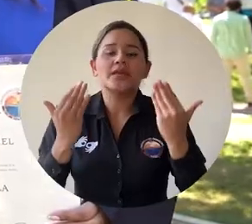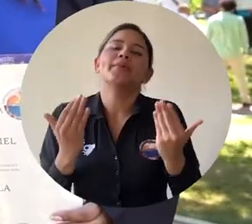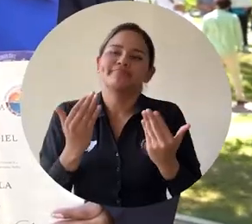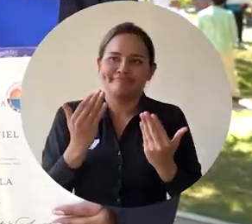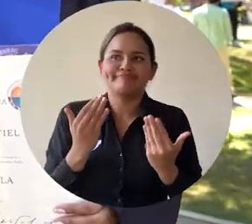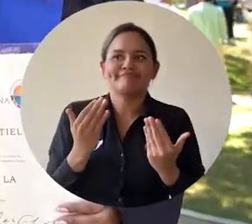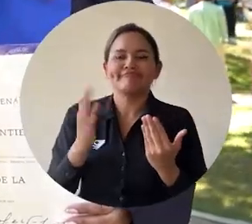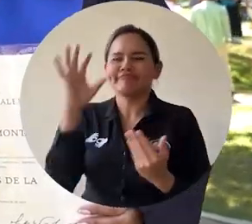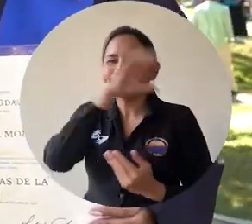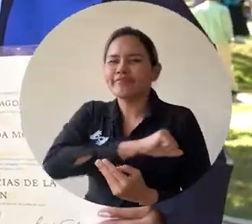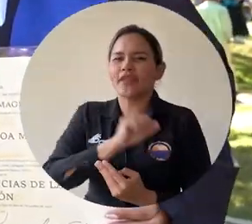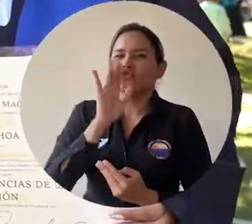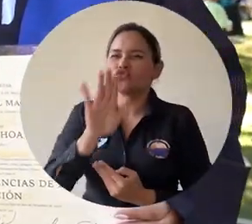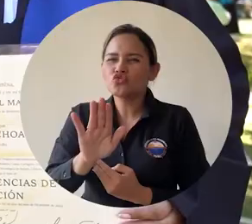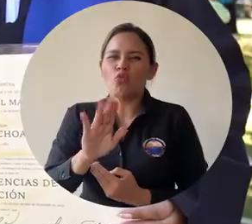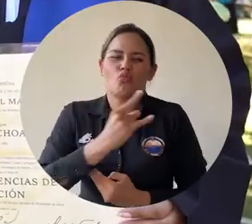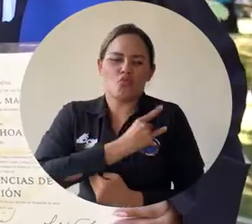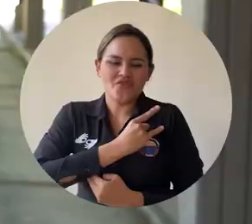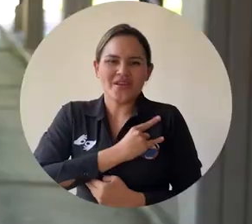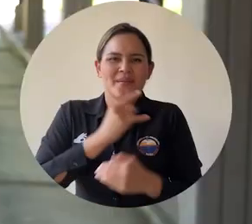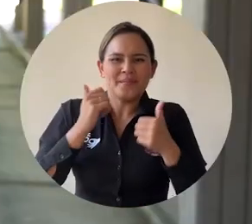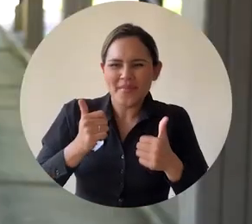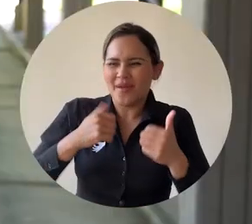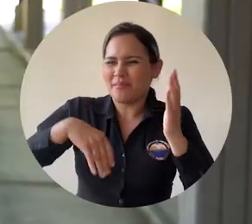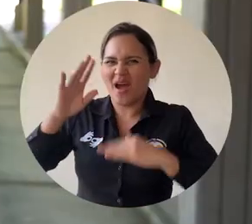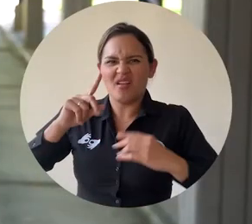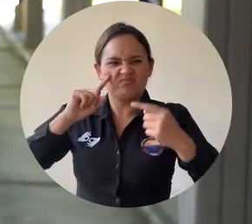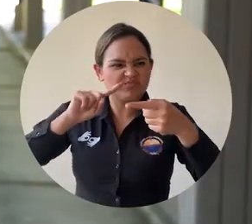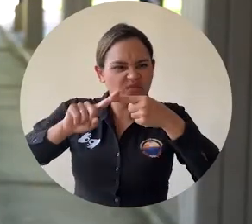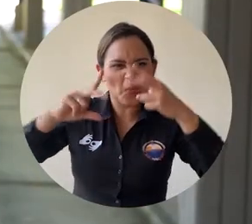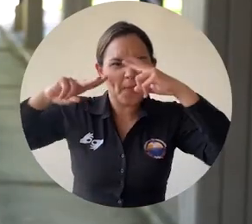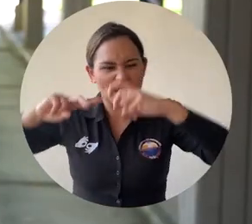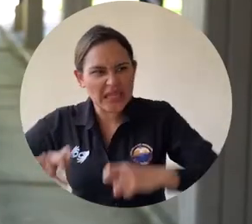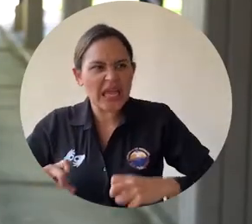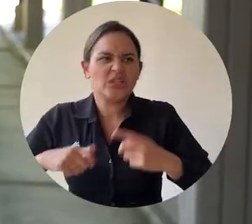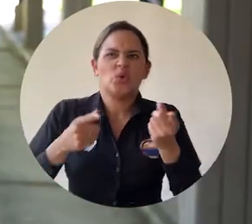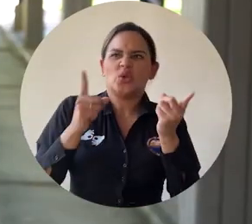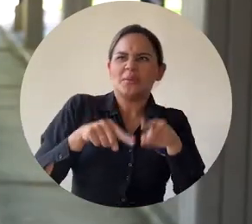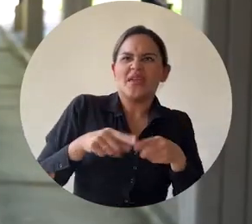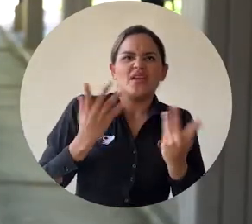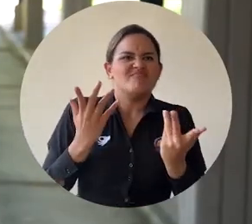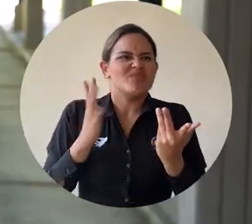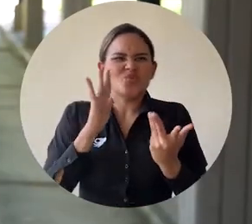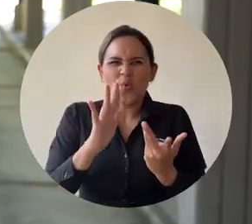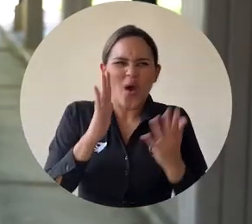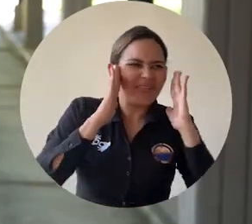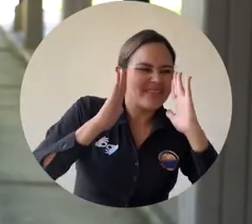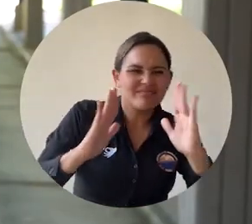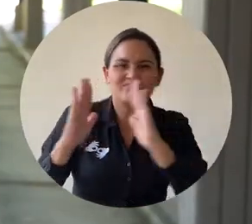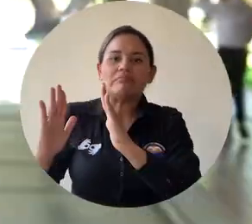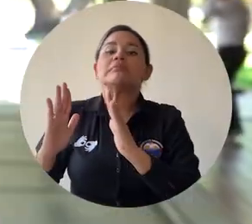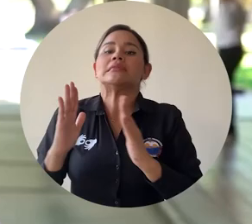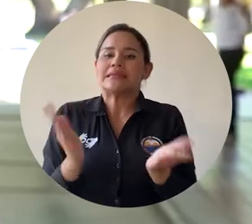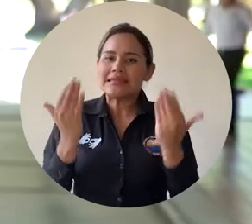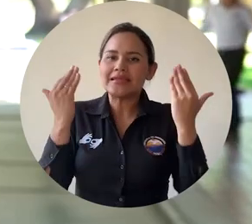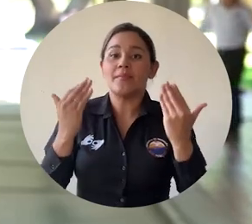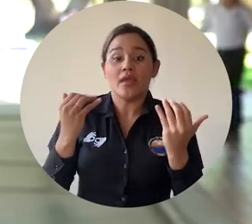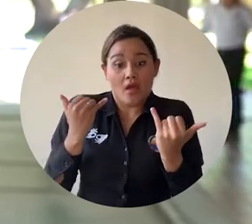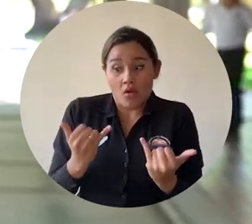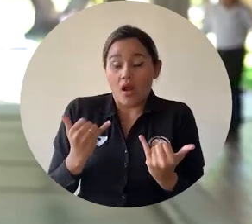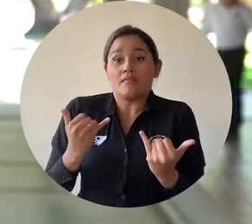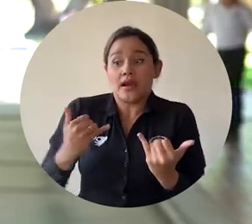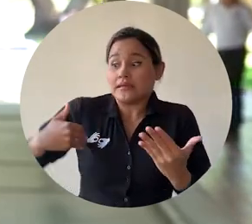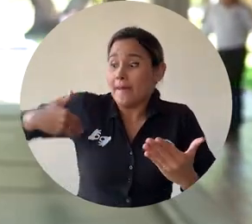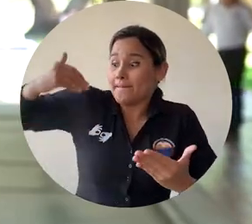las políticas, el bienestar universitario, pero principalmente desde el programa conectando con estos aspectos, hemos avanzado